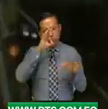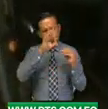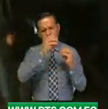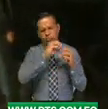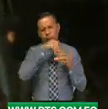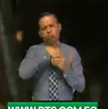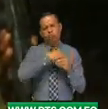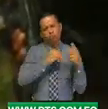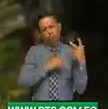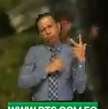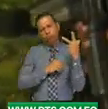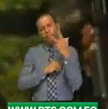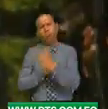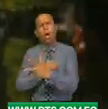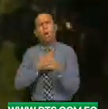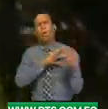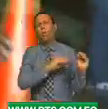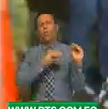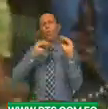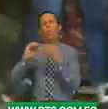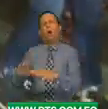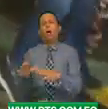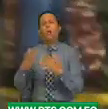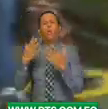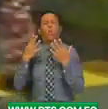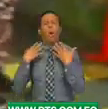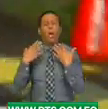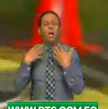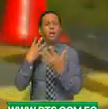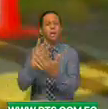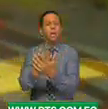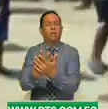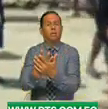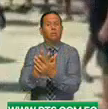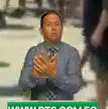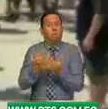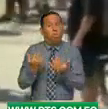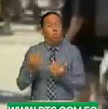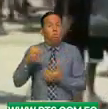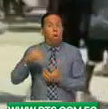de La Roca en Guayaquil. Entonces, este martes hubo incidentes.